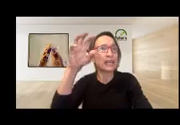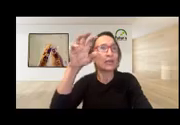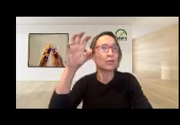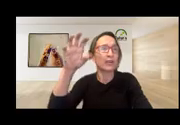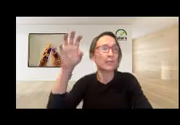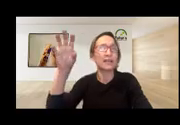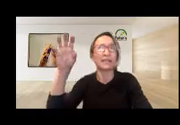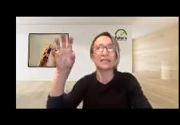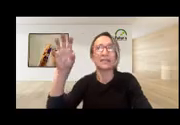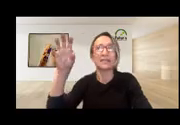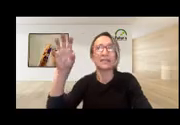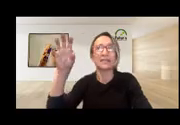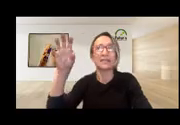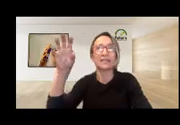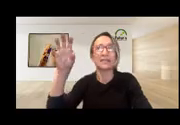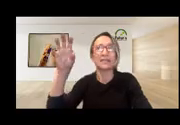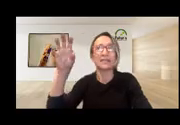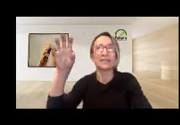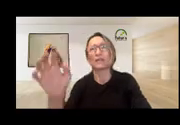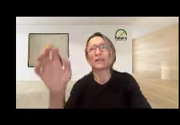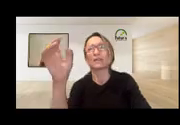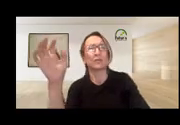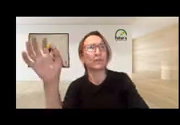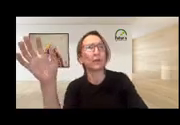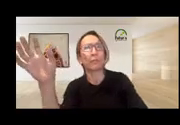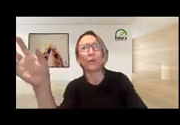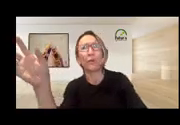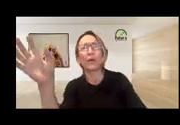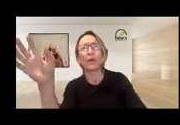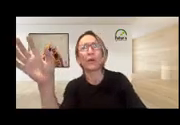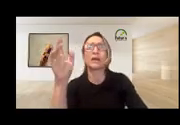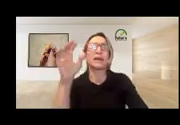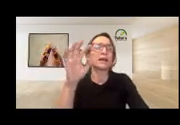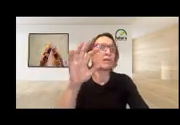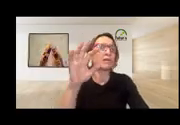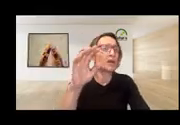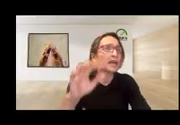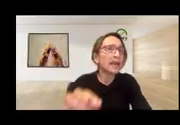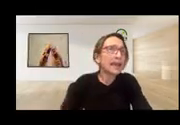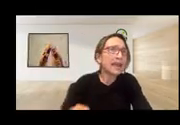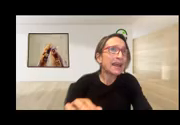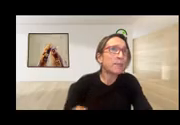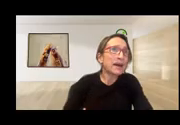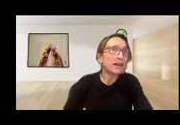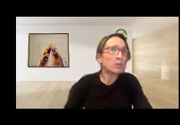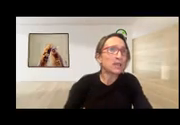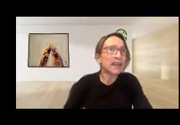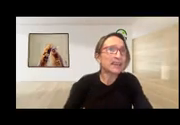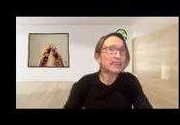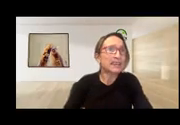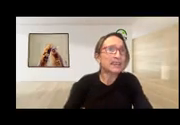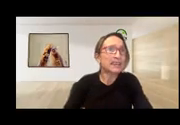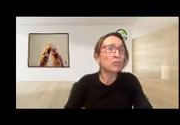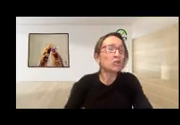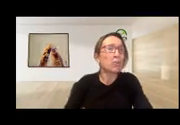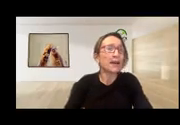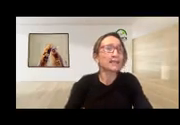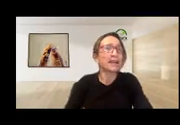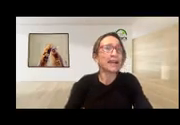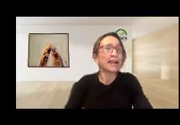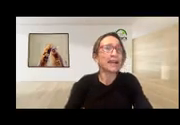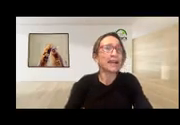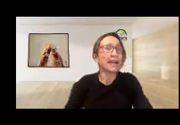está restringido realmente a ciertos puntos, como el Cerro Chirripó, el Camuc, el páramo se habría